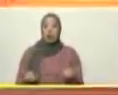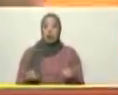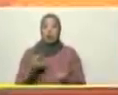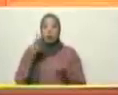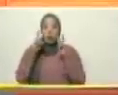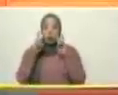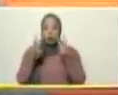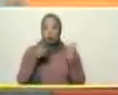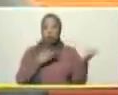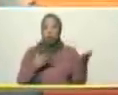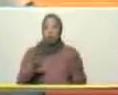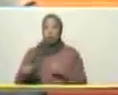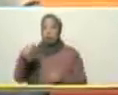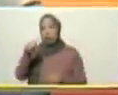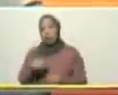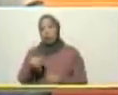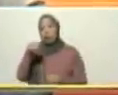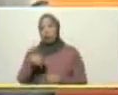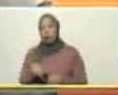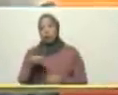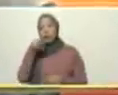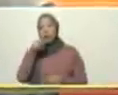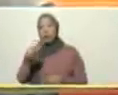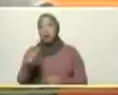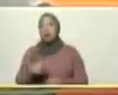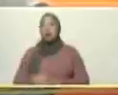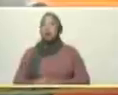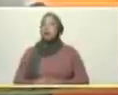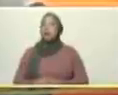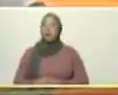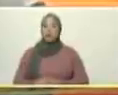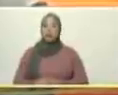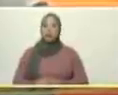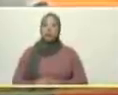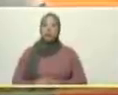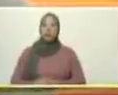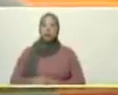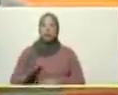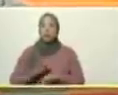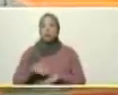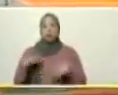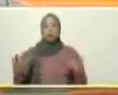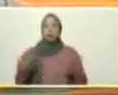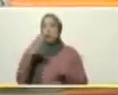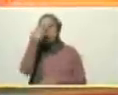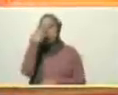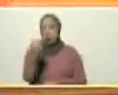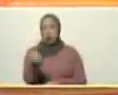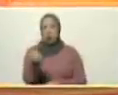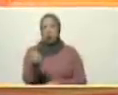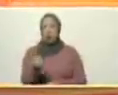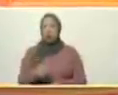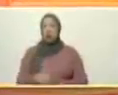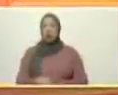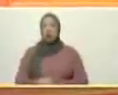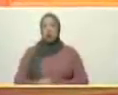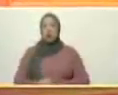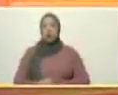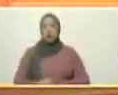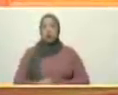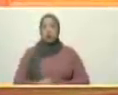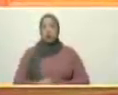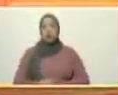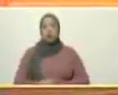ver el cuadro de Bolívar tan de cerca, uno entiende por qué precisamente esta oligarquía tenía que